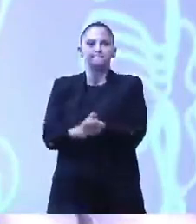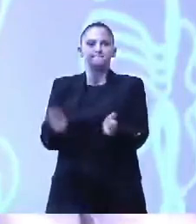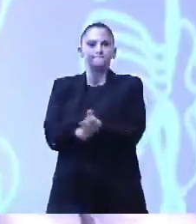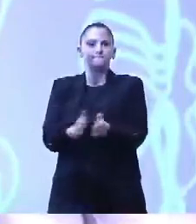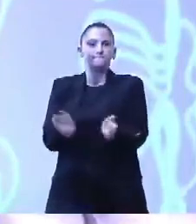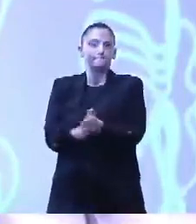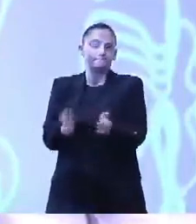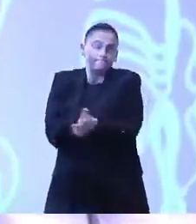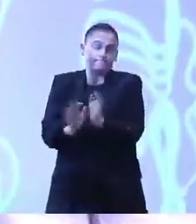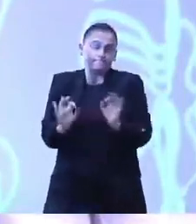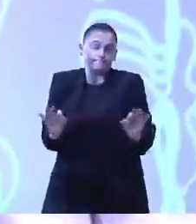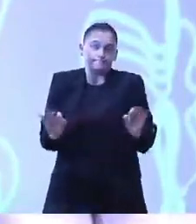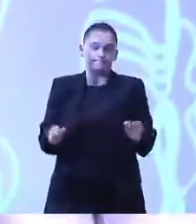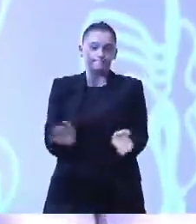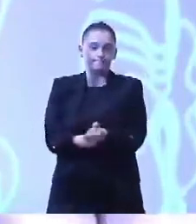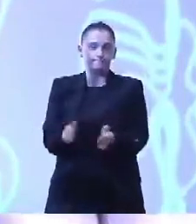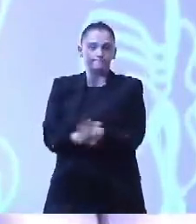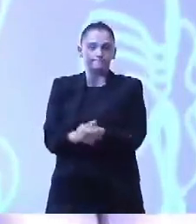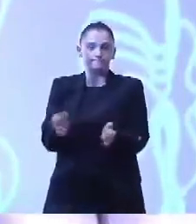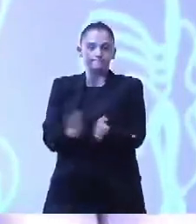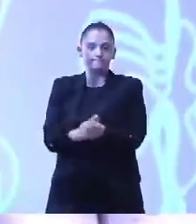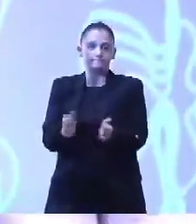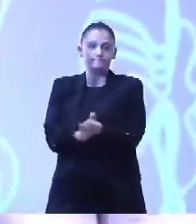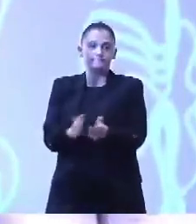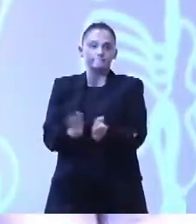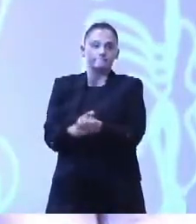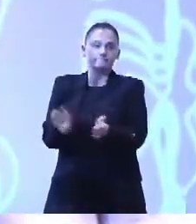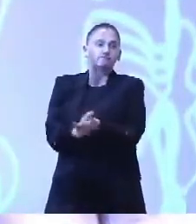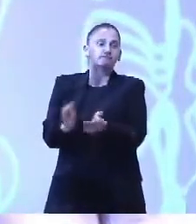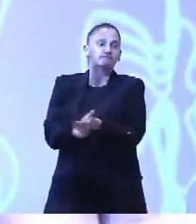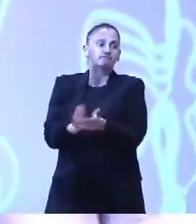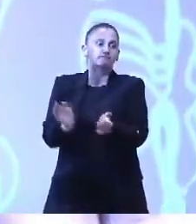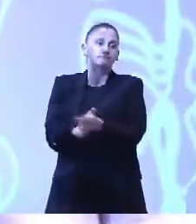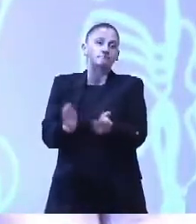Lo somos. Lo somos